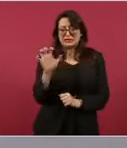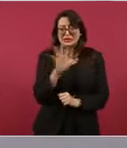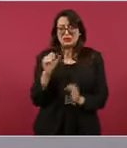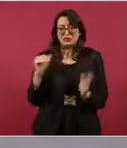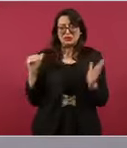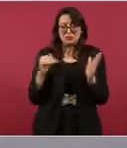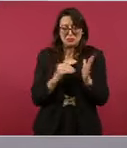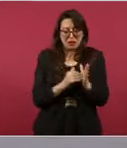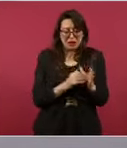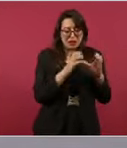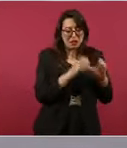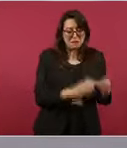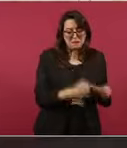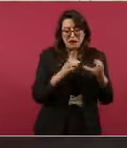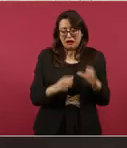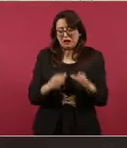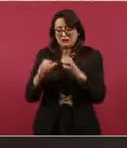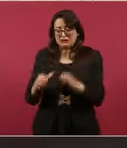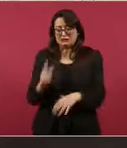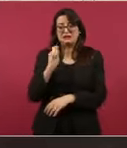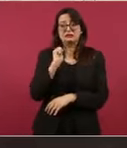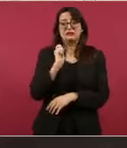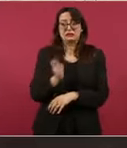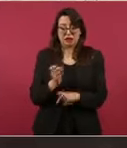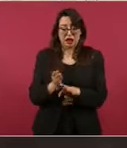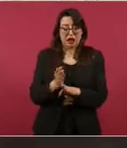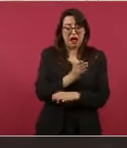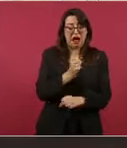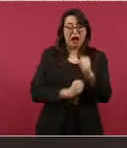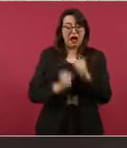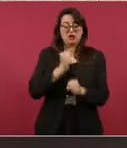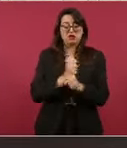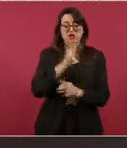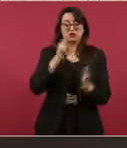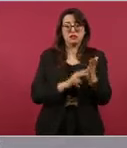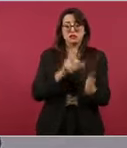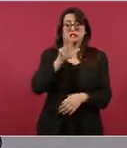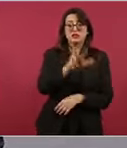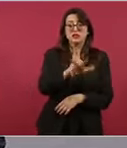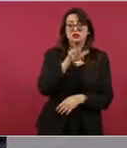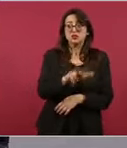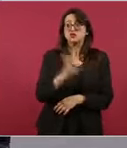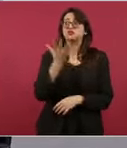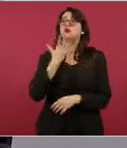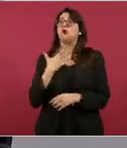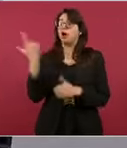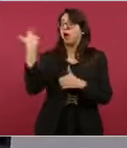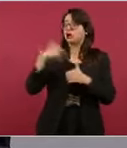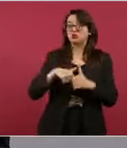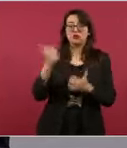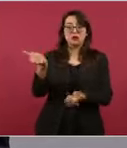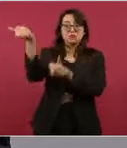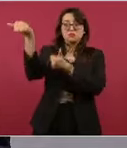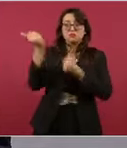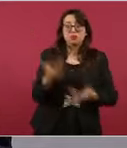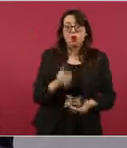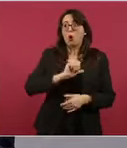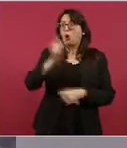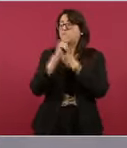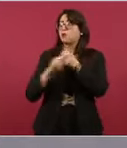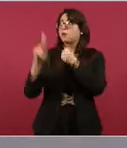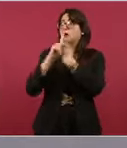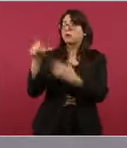consecuencia, a finales de la administración pasada, la importación del 80% de los combustibles que el